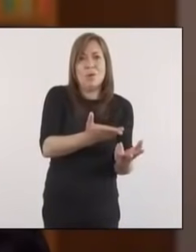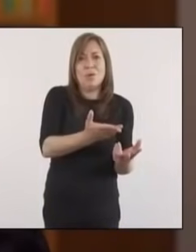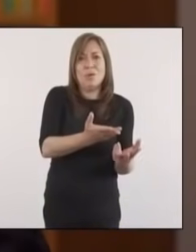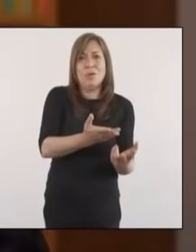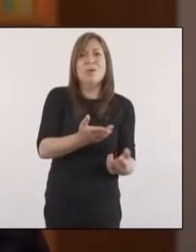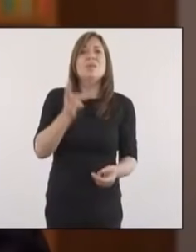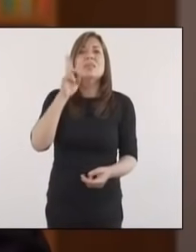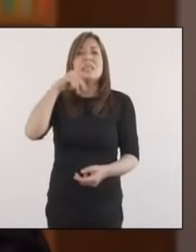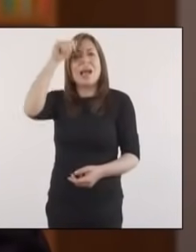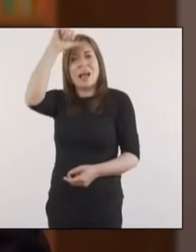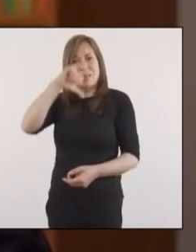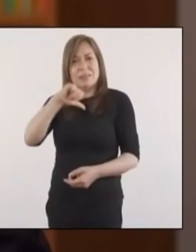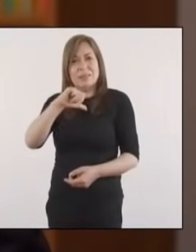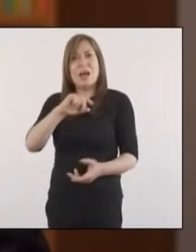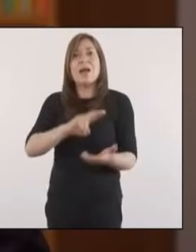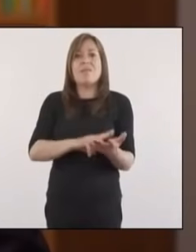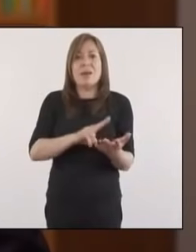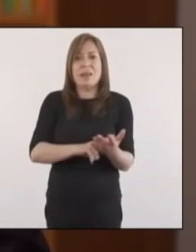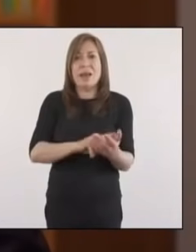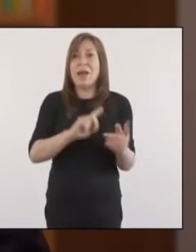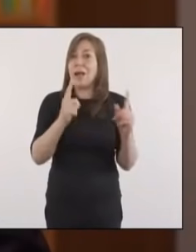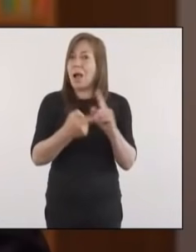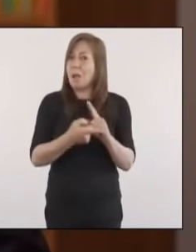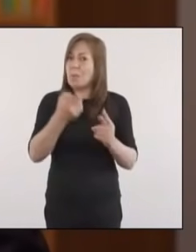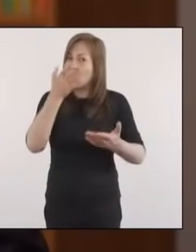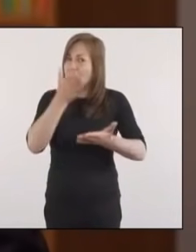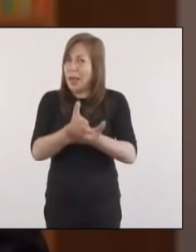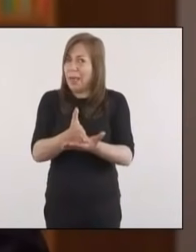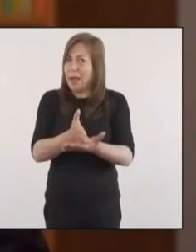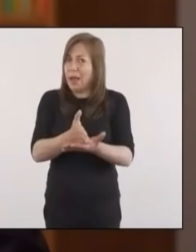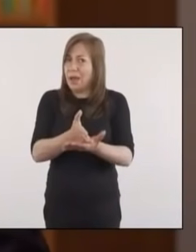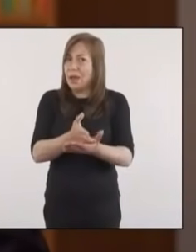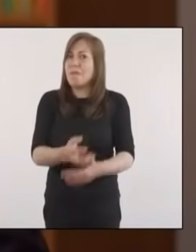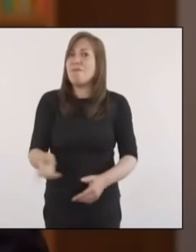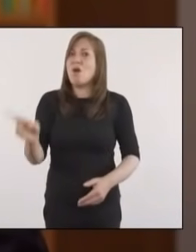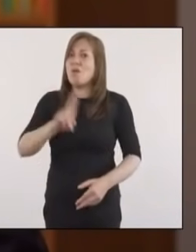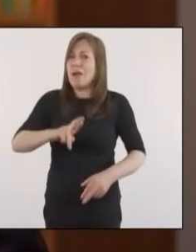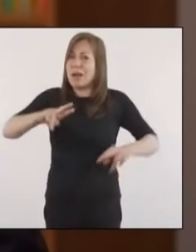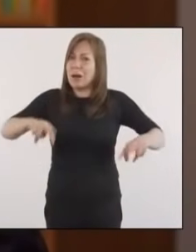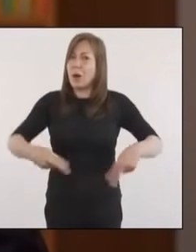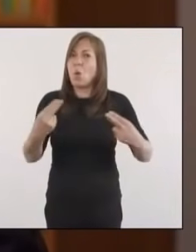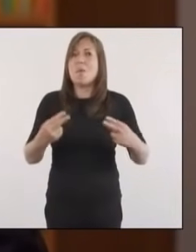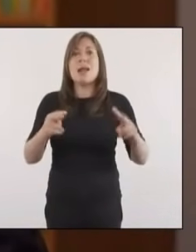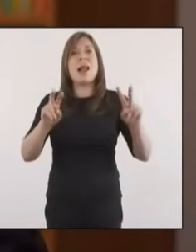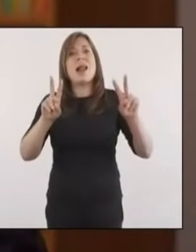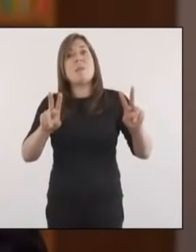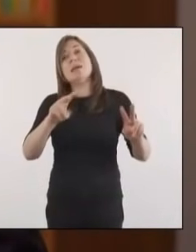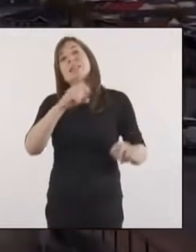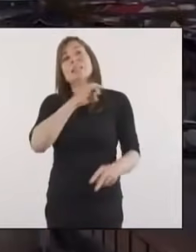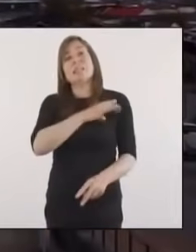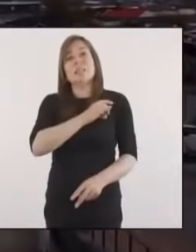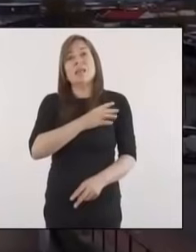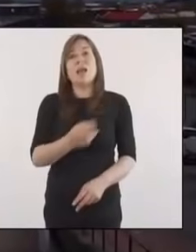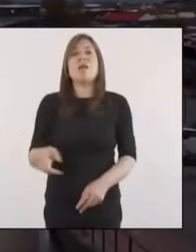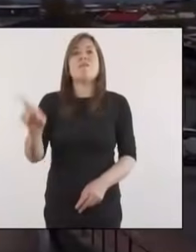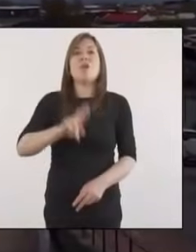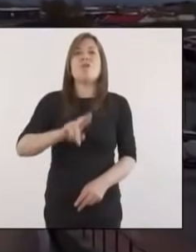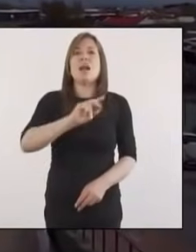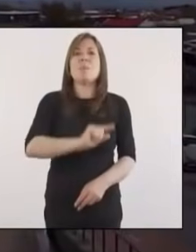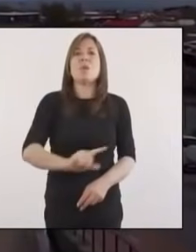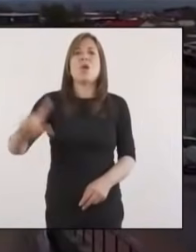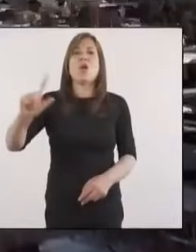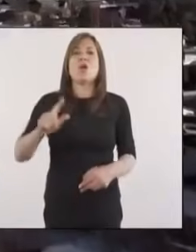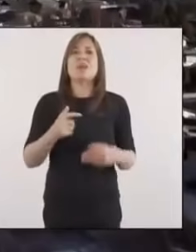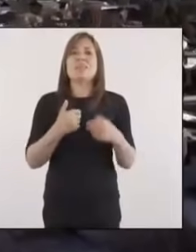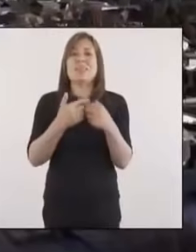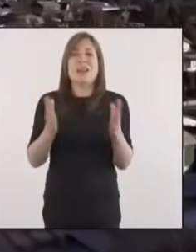impunidad. Es verdad, vamos a hacer un cambio radical. Vamos a volver a recuperar la paz en Chile y volver